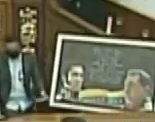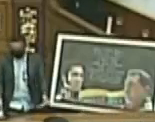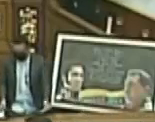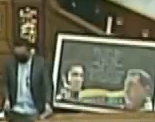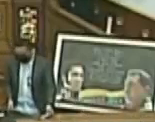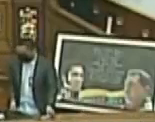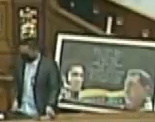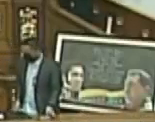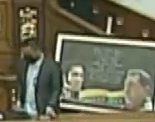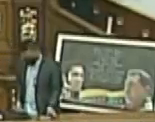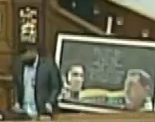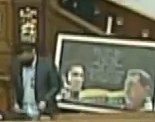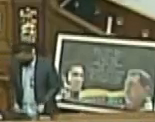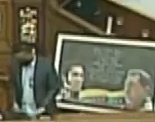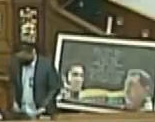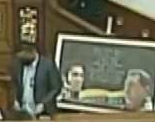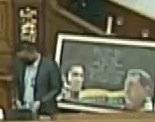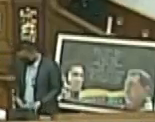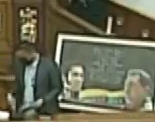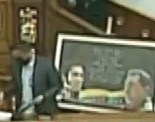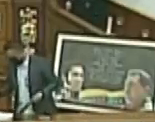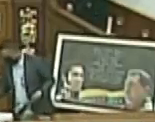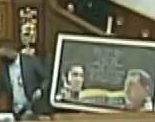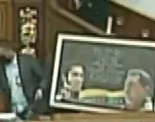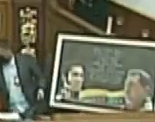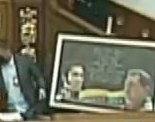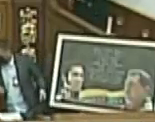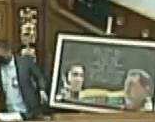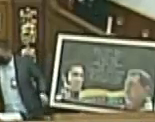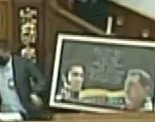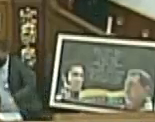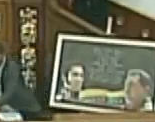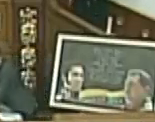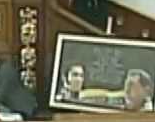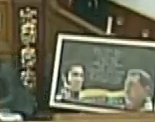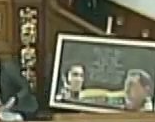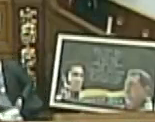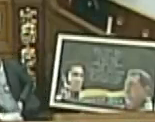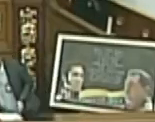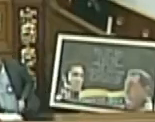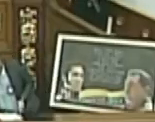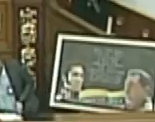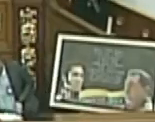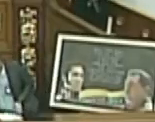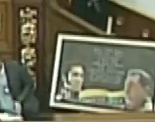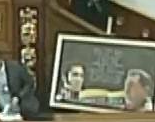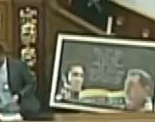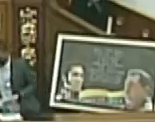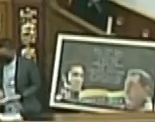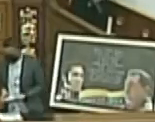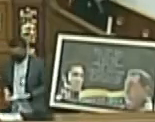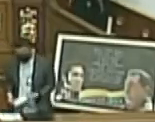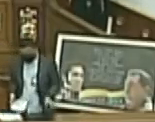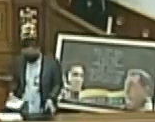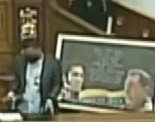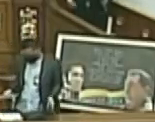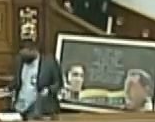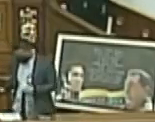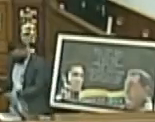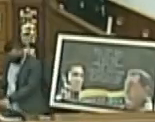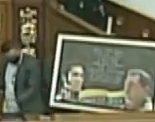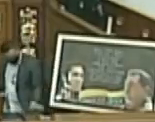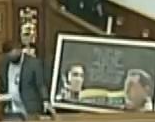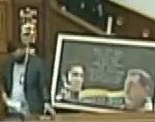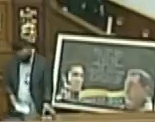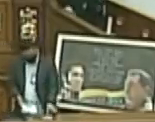parlamentarios y parlamentarios estar atentos a una nueva convocatoria para seguir en cumplimiento de la agenda legislativa pautada para este